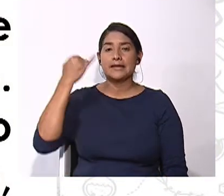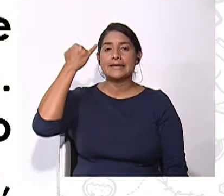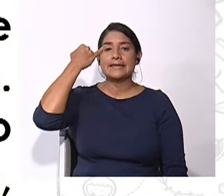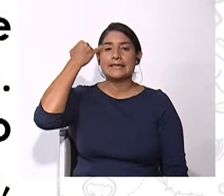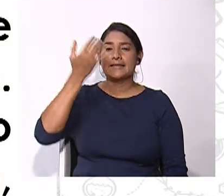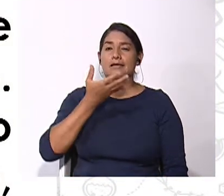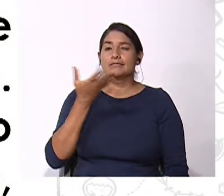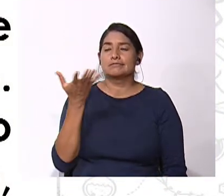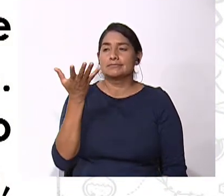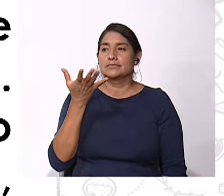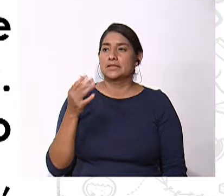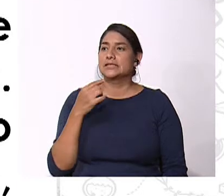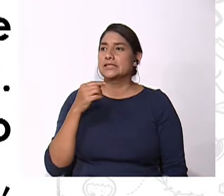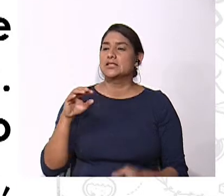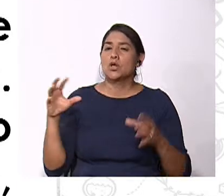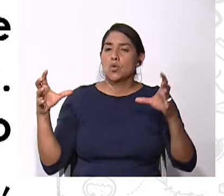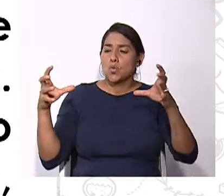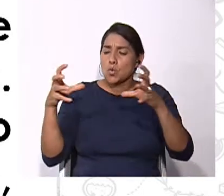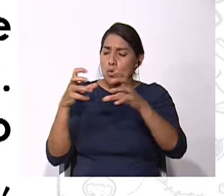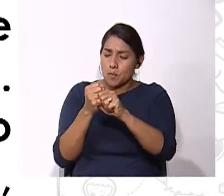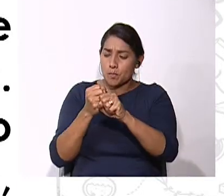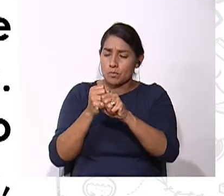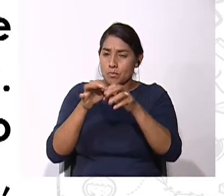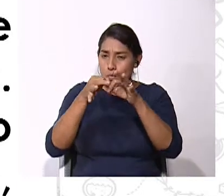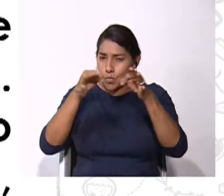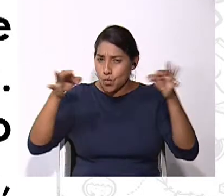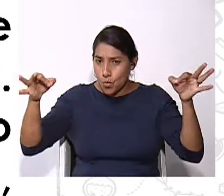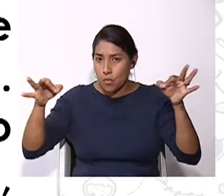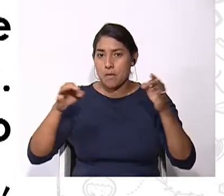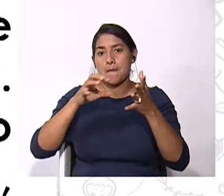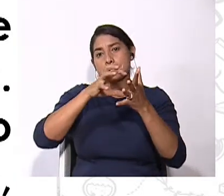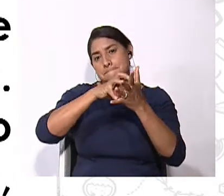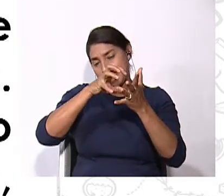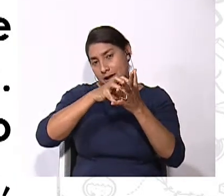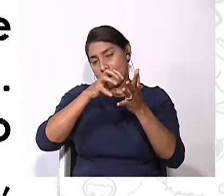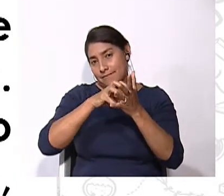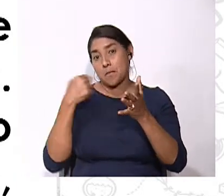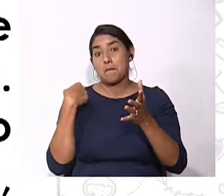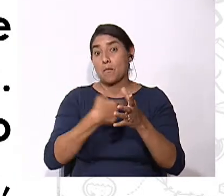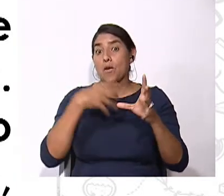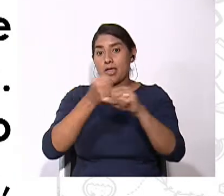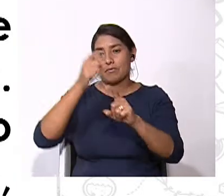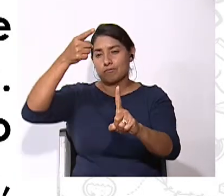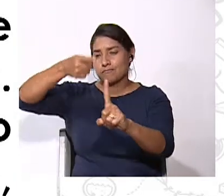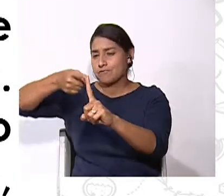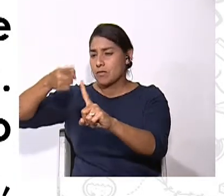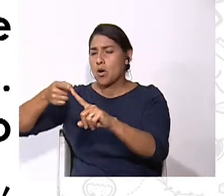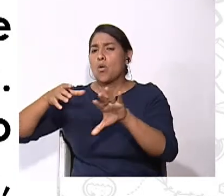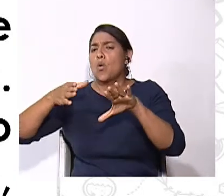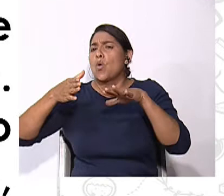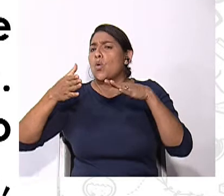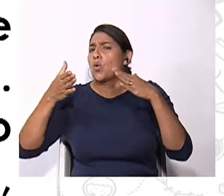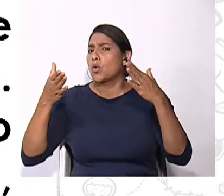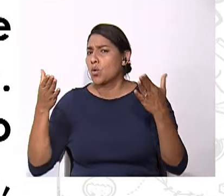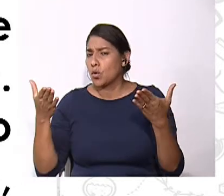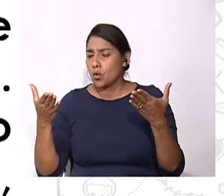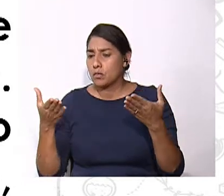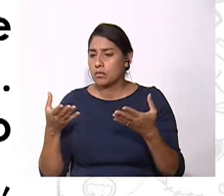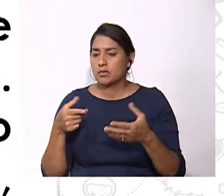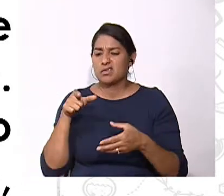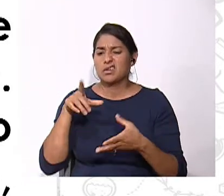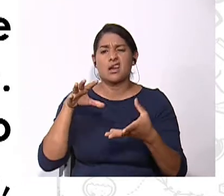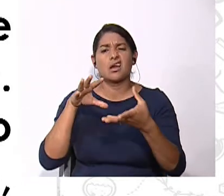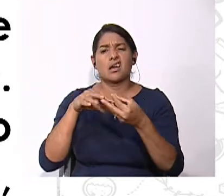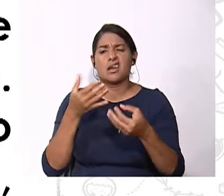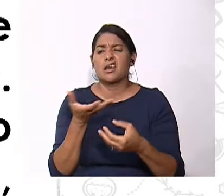fundamental es la esencia del contenido de un texto. Se puede definir como el qué del